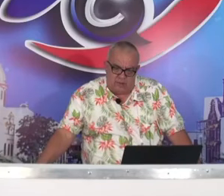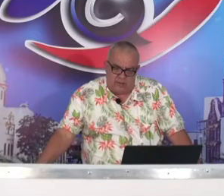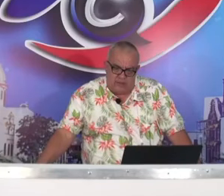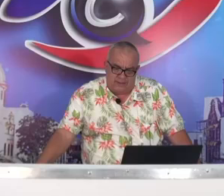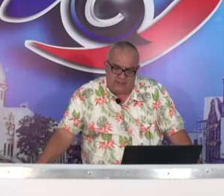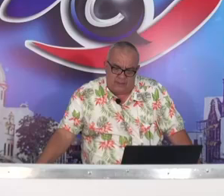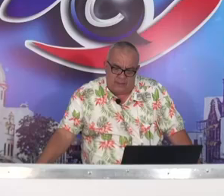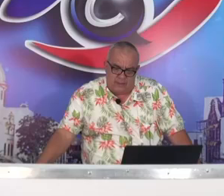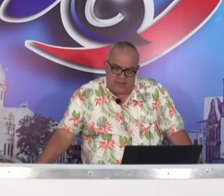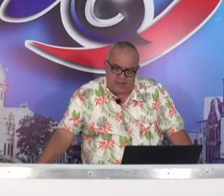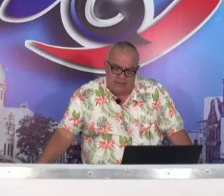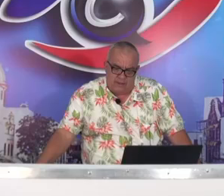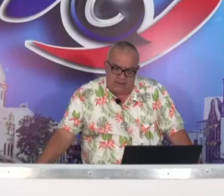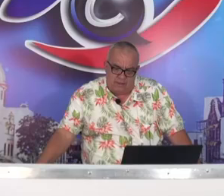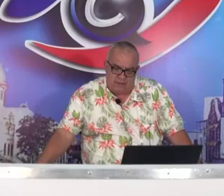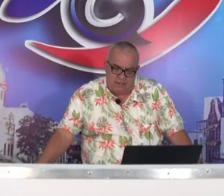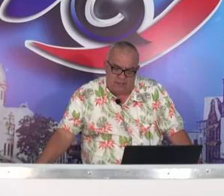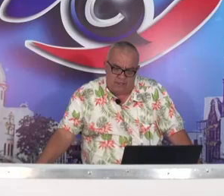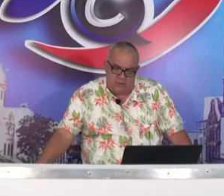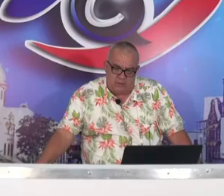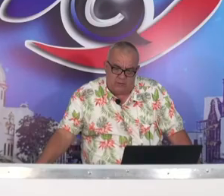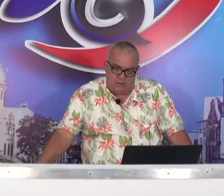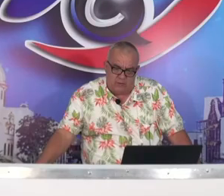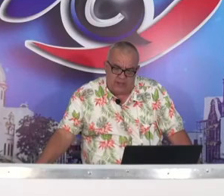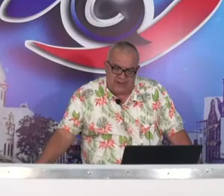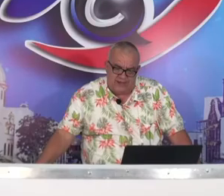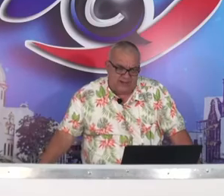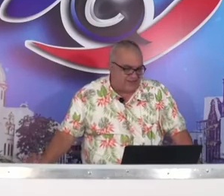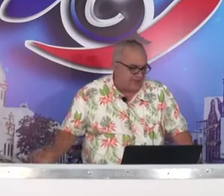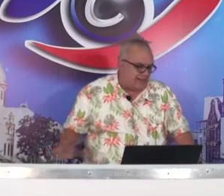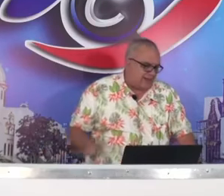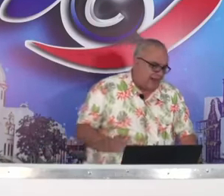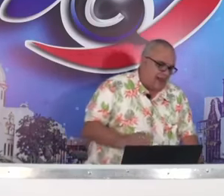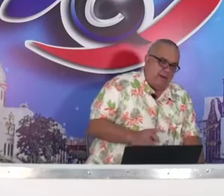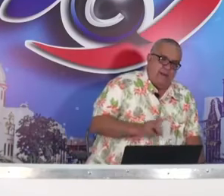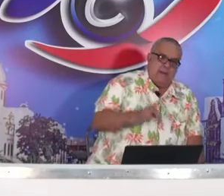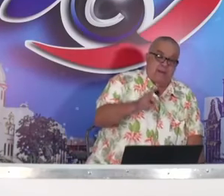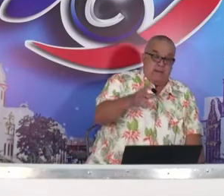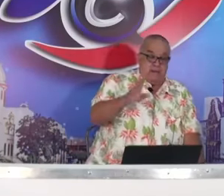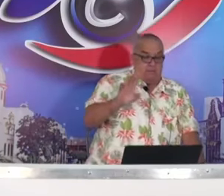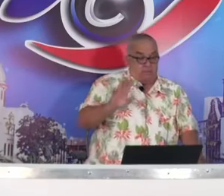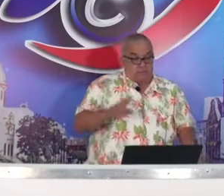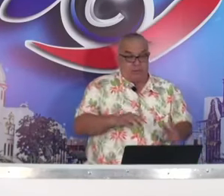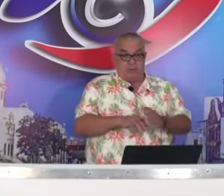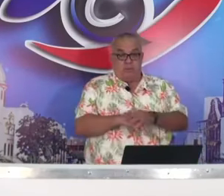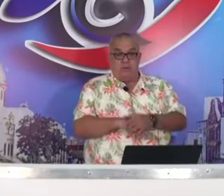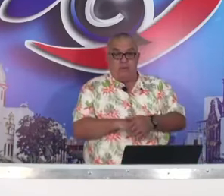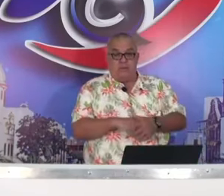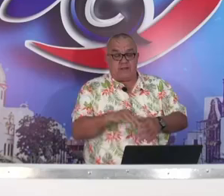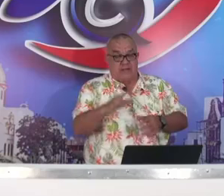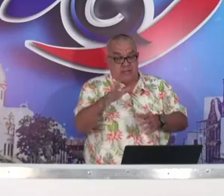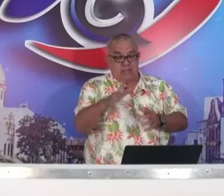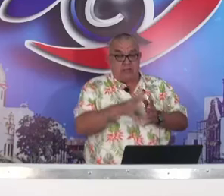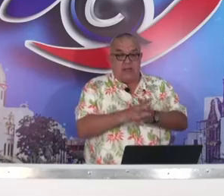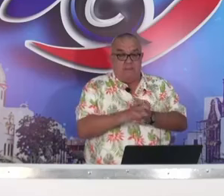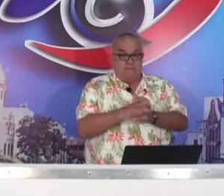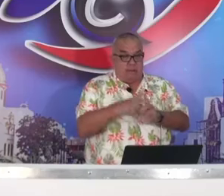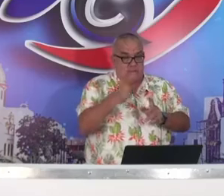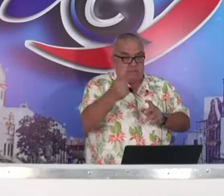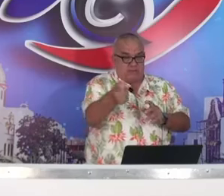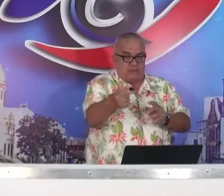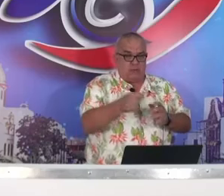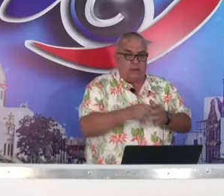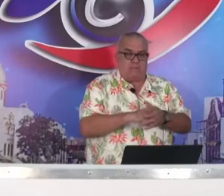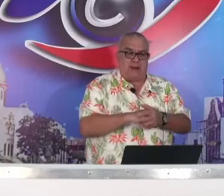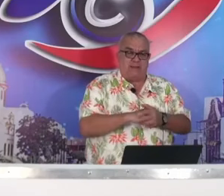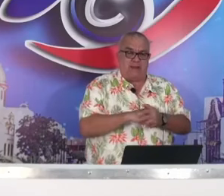el tema de la inseguridad, a ver si aprovechan el gobierno local y estatal. Pues deme su punto de vista de esta. Vamos